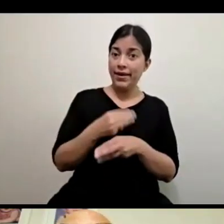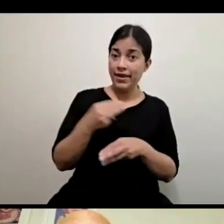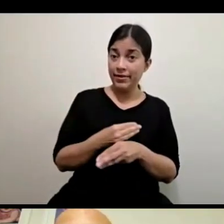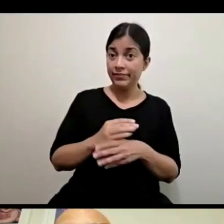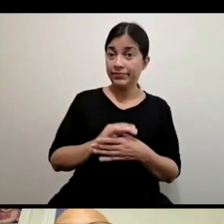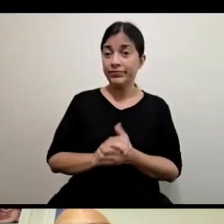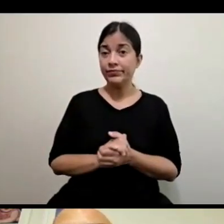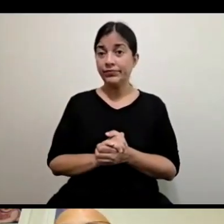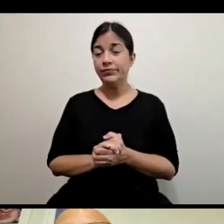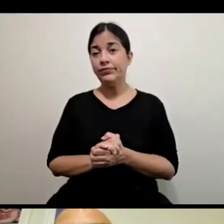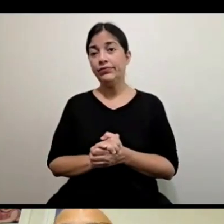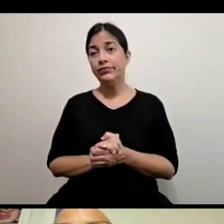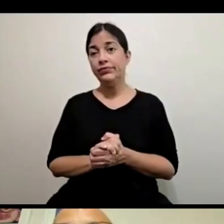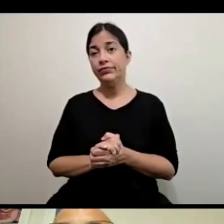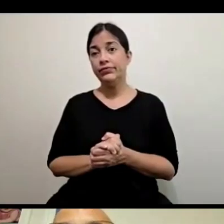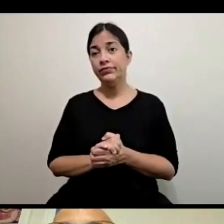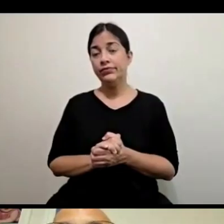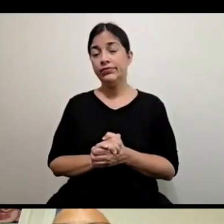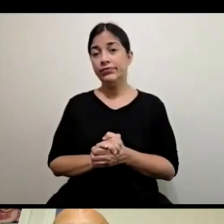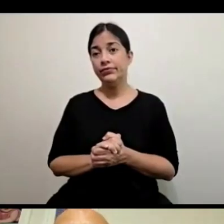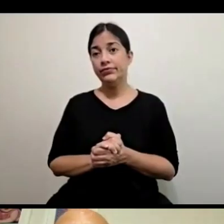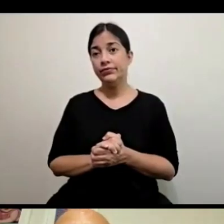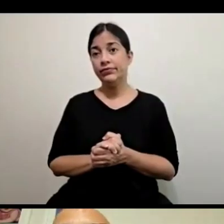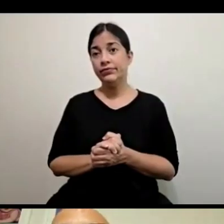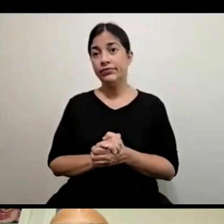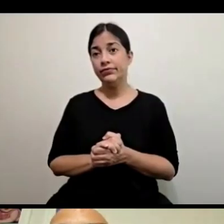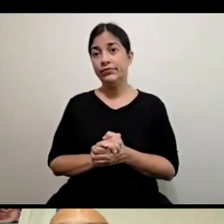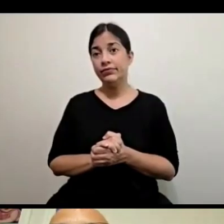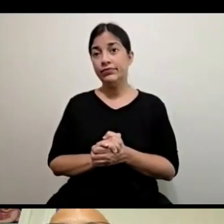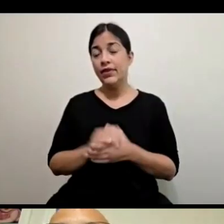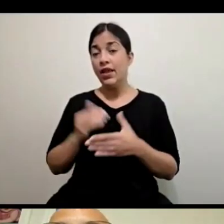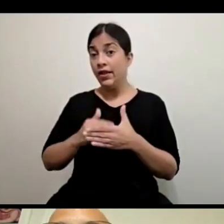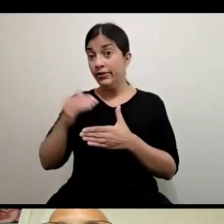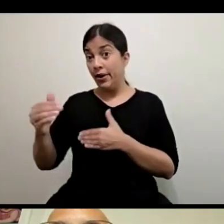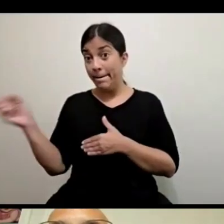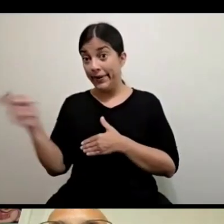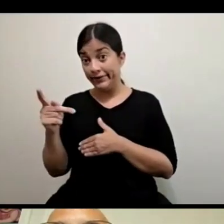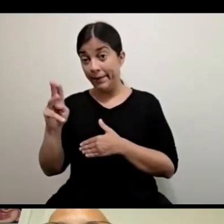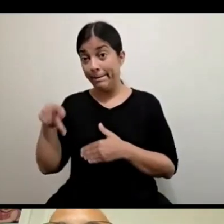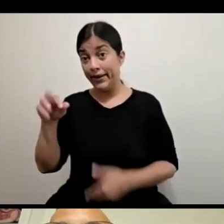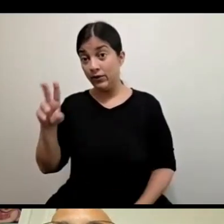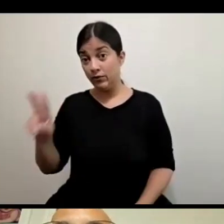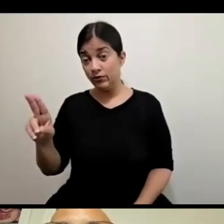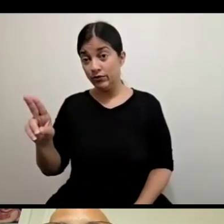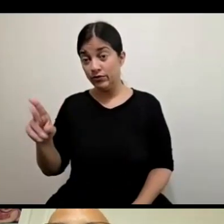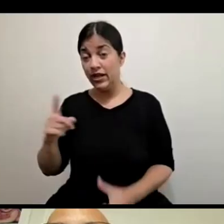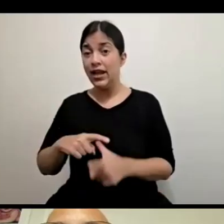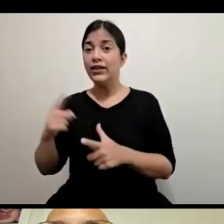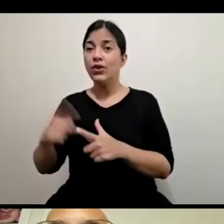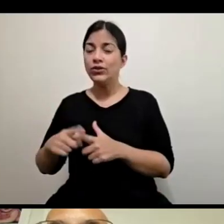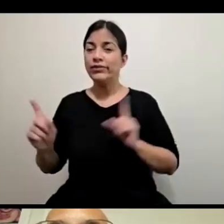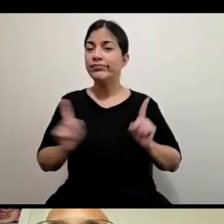y luego volvió a Perú para dirigir el Ballet Nacional. Y entonces me llevó para